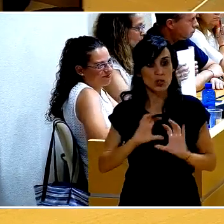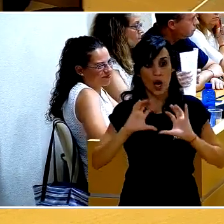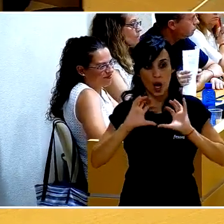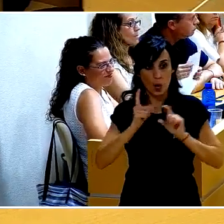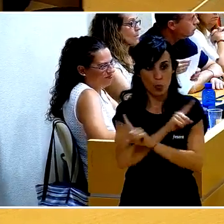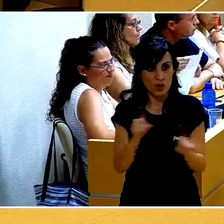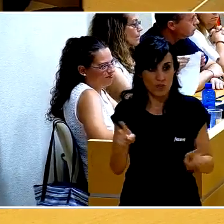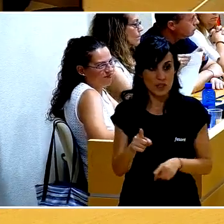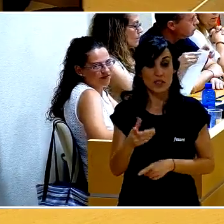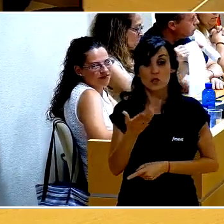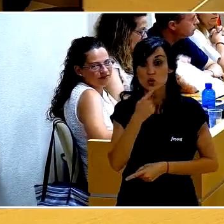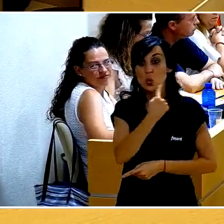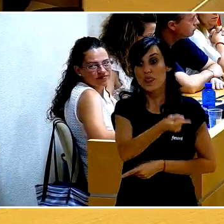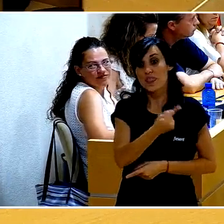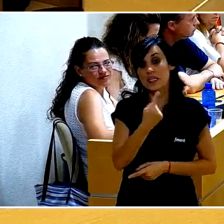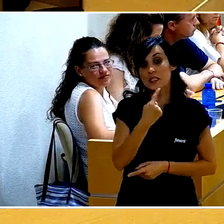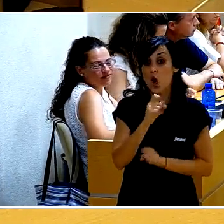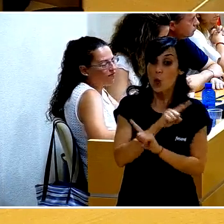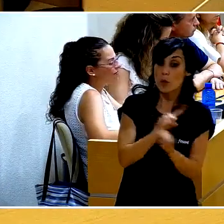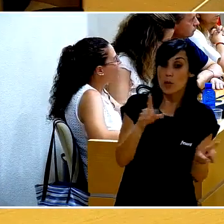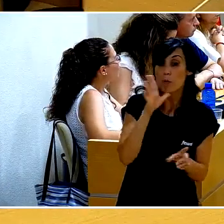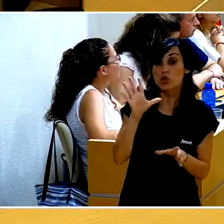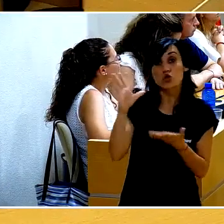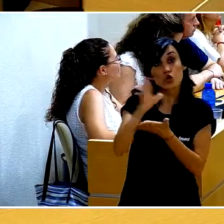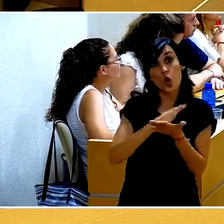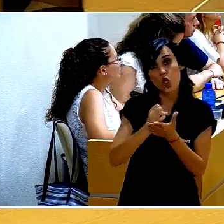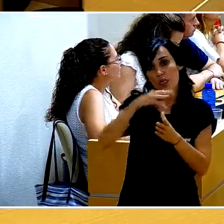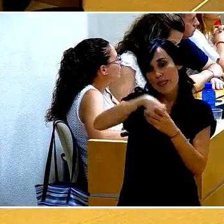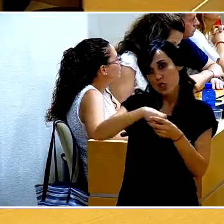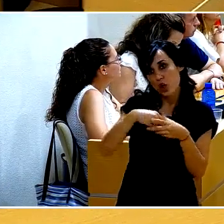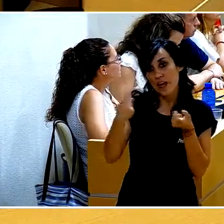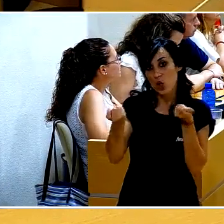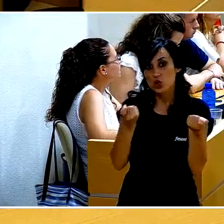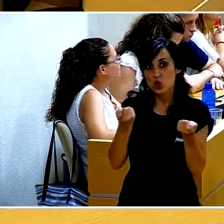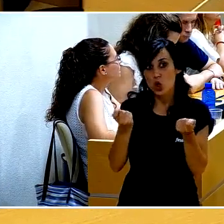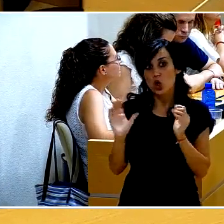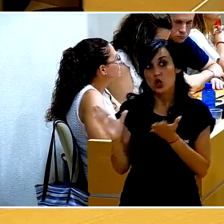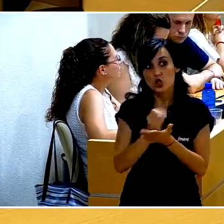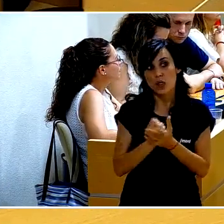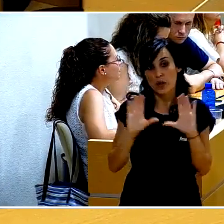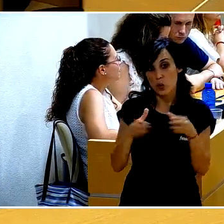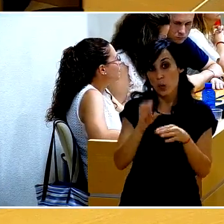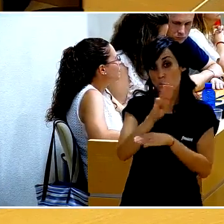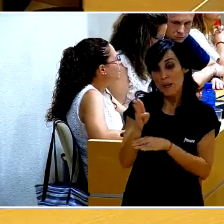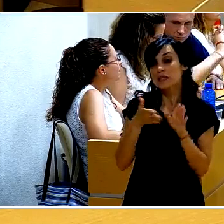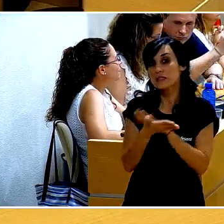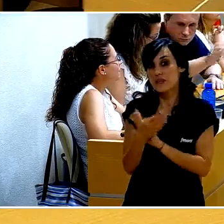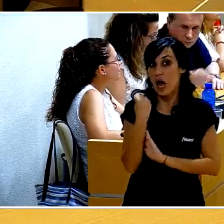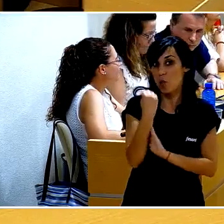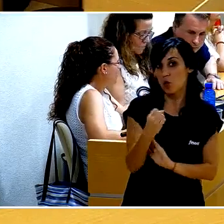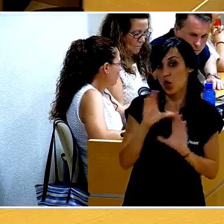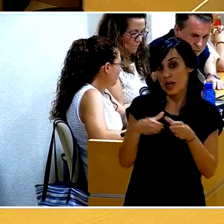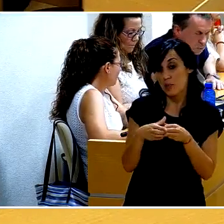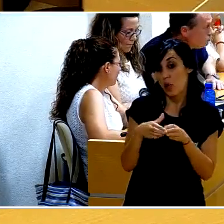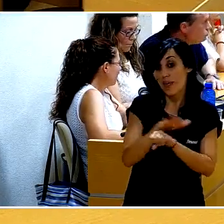están diciendo que, claro, ustedes lo prohíben porque como todo está dentro del control y del entorno del Partido Popular, apoyan a un equipo de gobierno